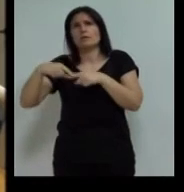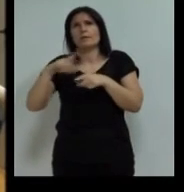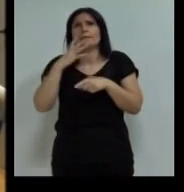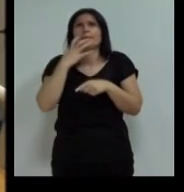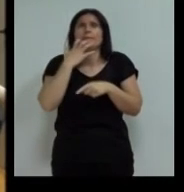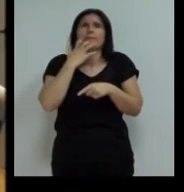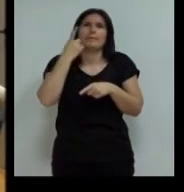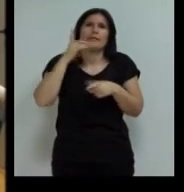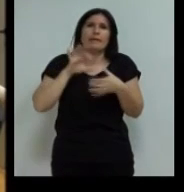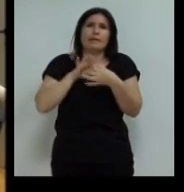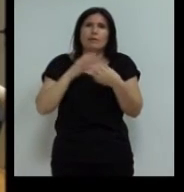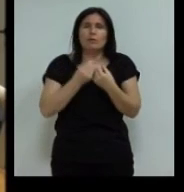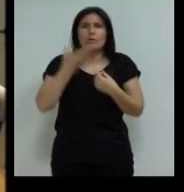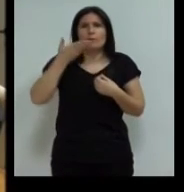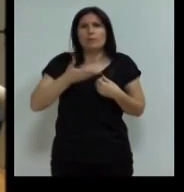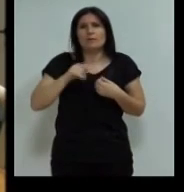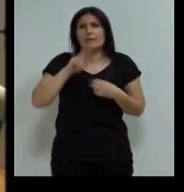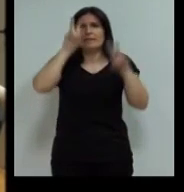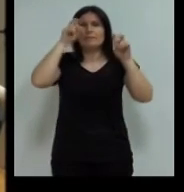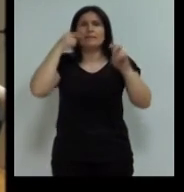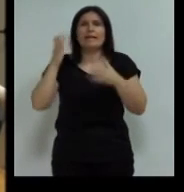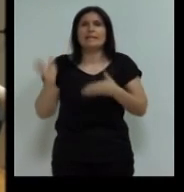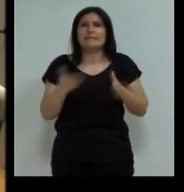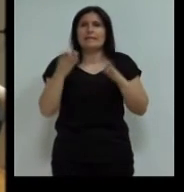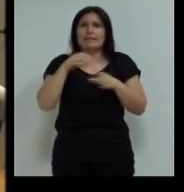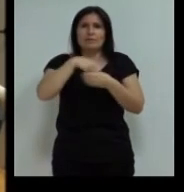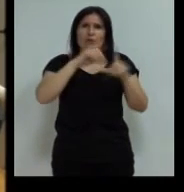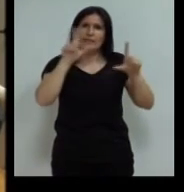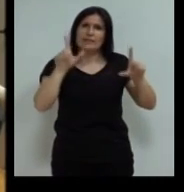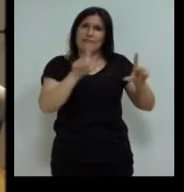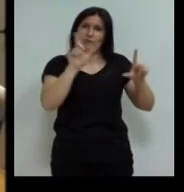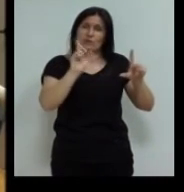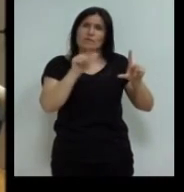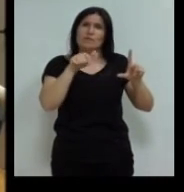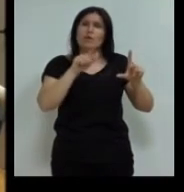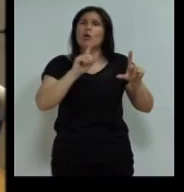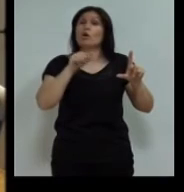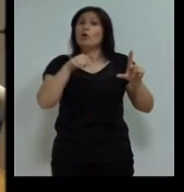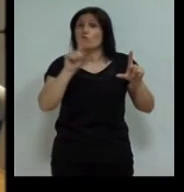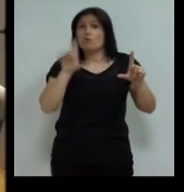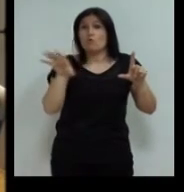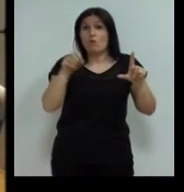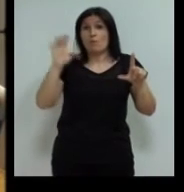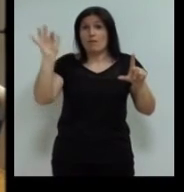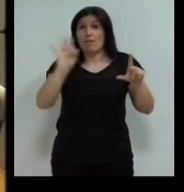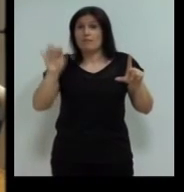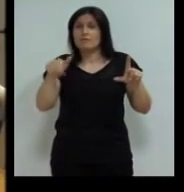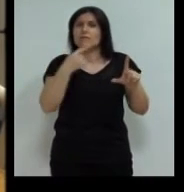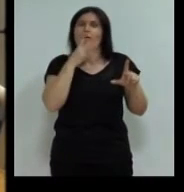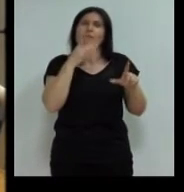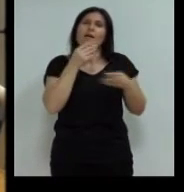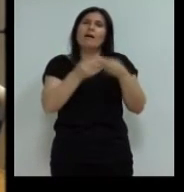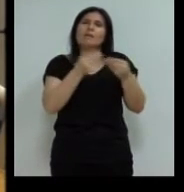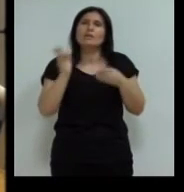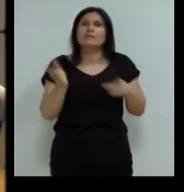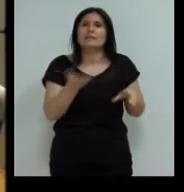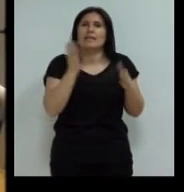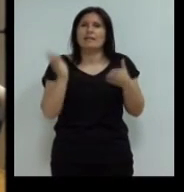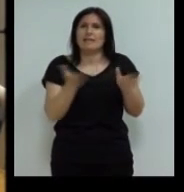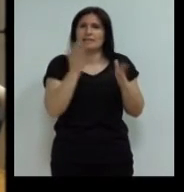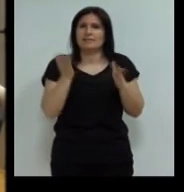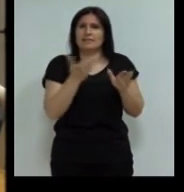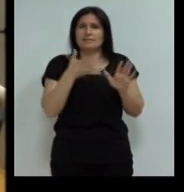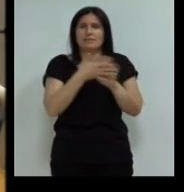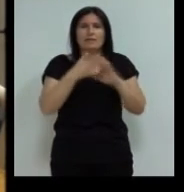mejor con la importancia de las series en las televisiones no compran cine, están emitiendo series que fidelizan. El modelo